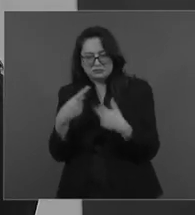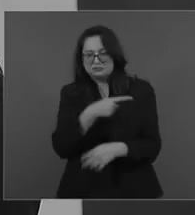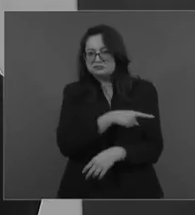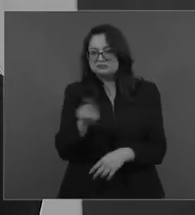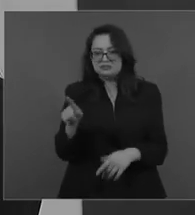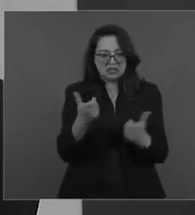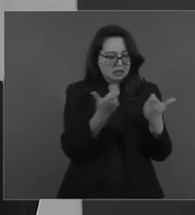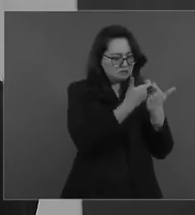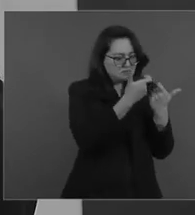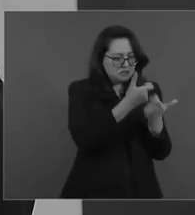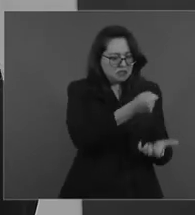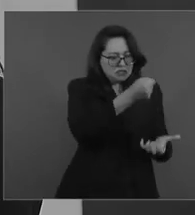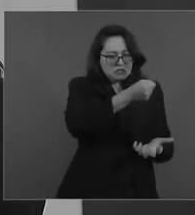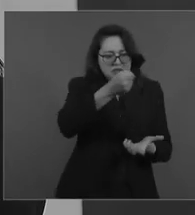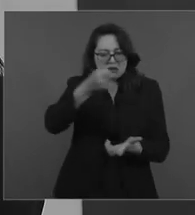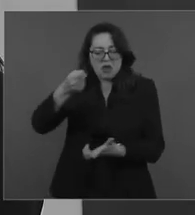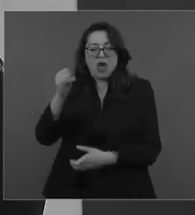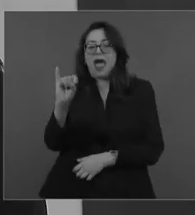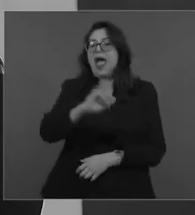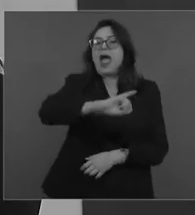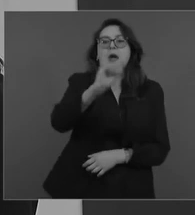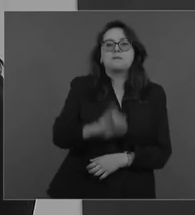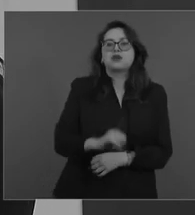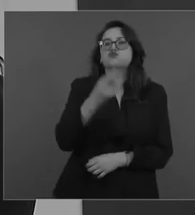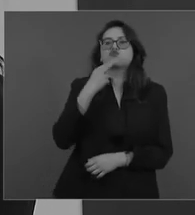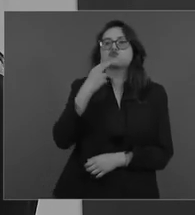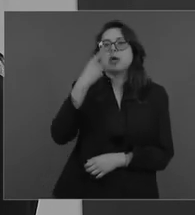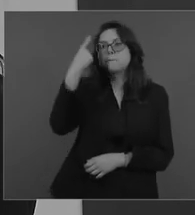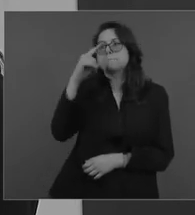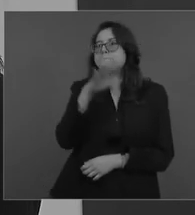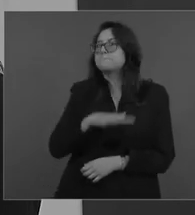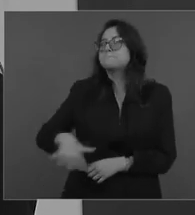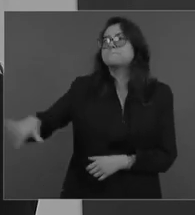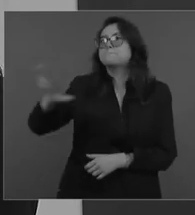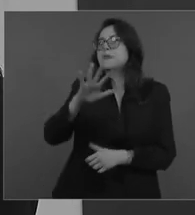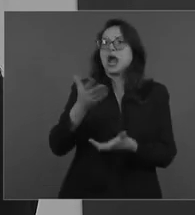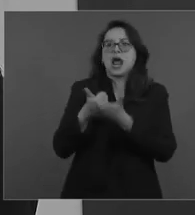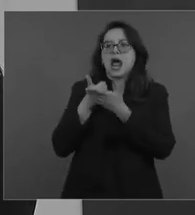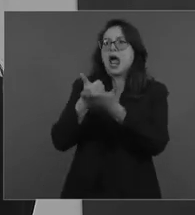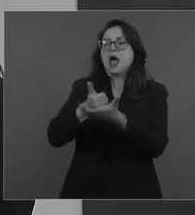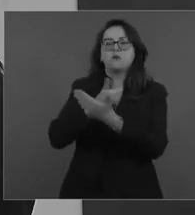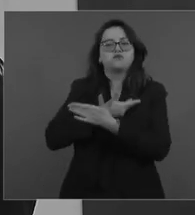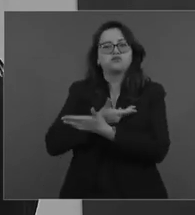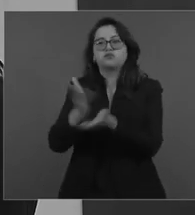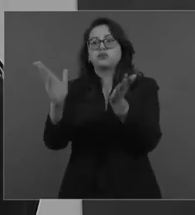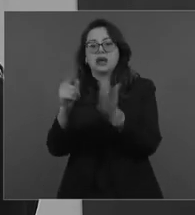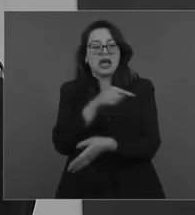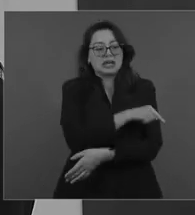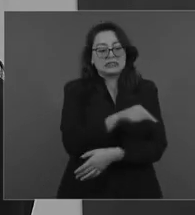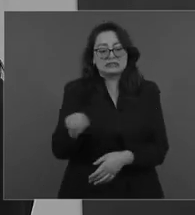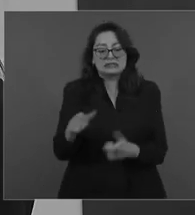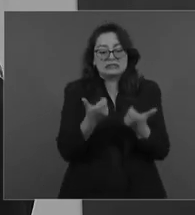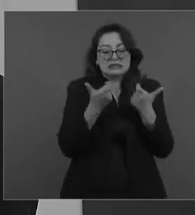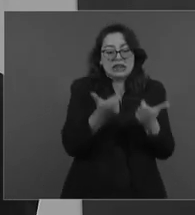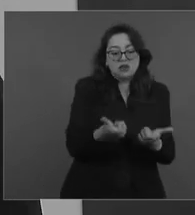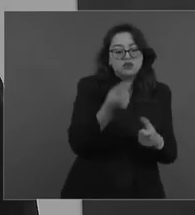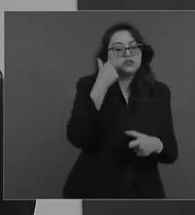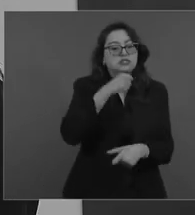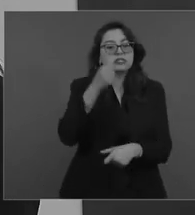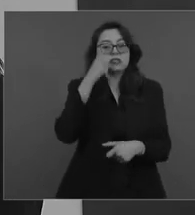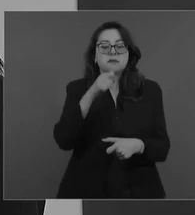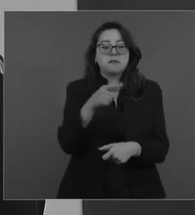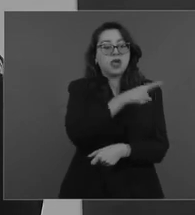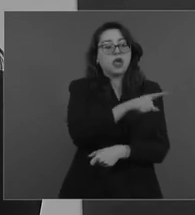políticos corruptos, quienes se aprovechaban de la tragedia para enriquecerse. Como consta en